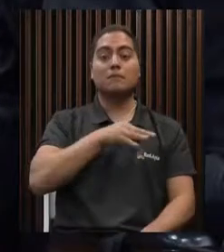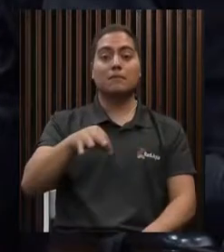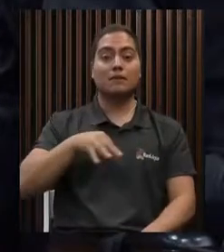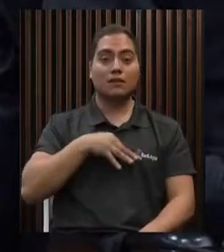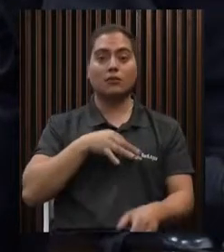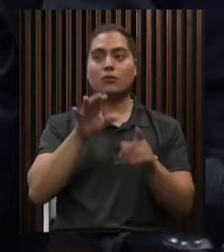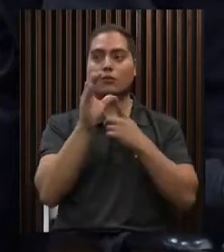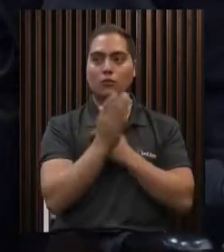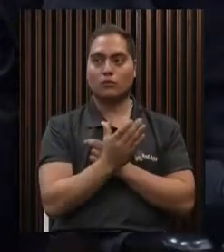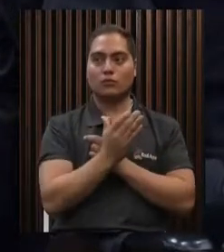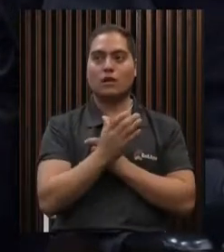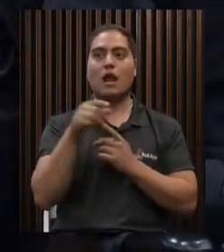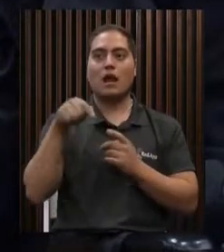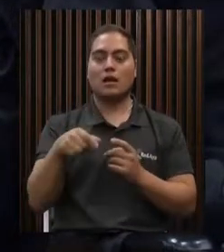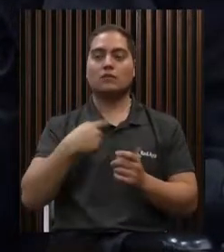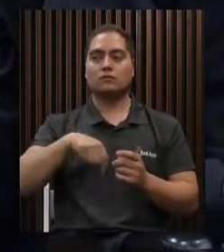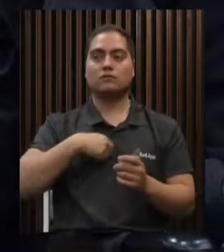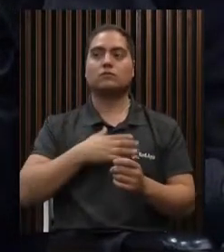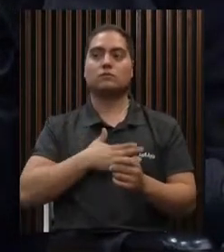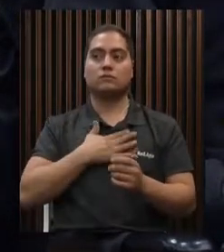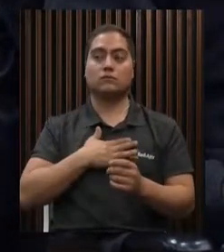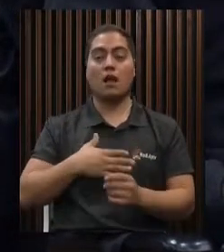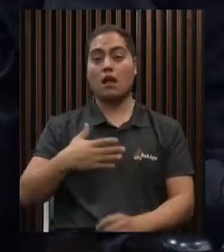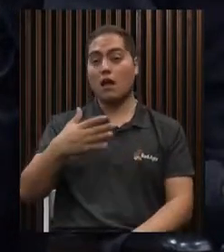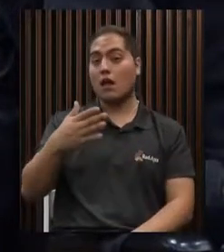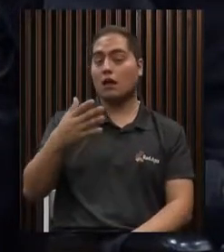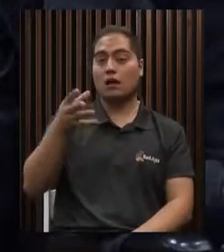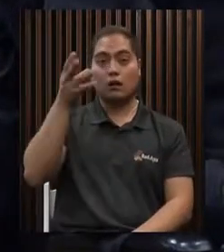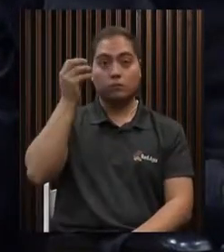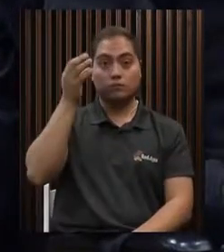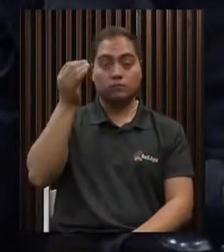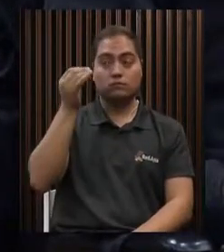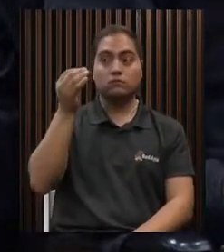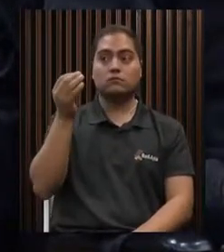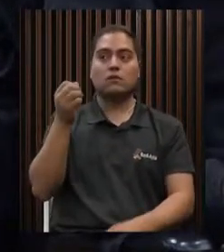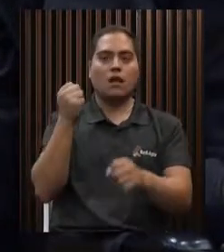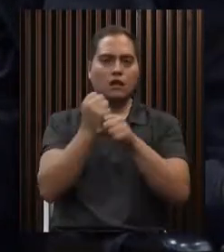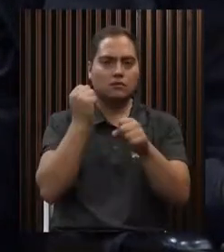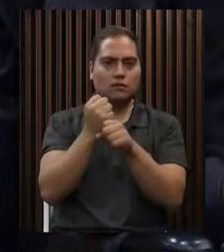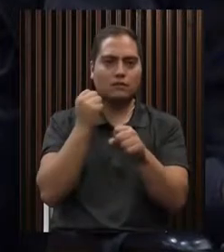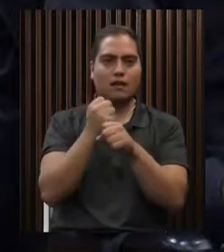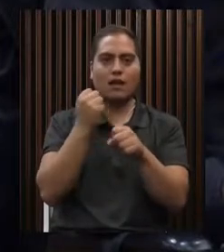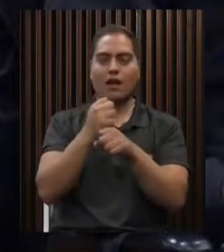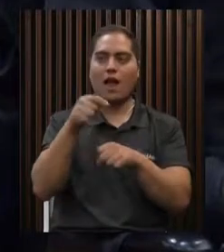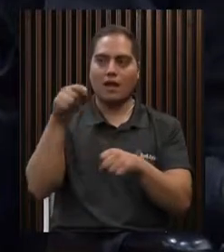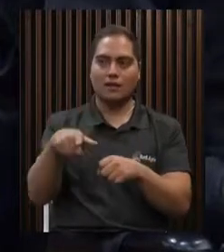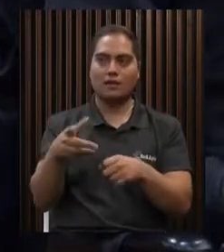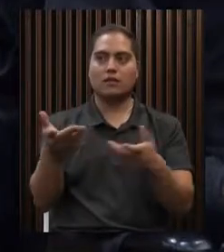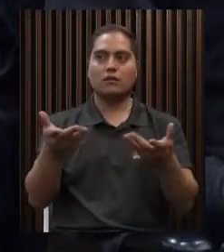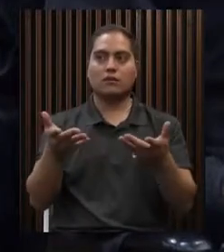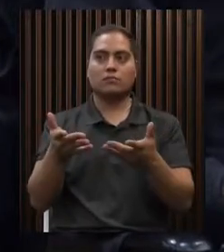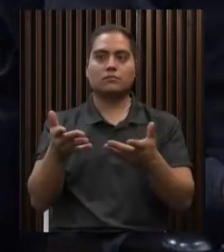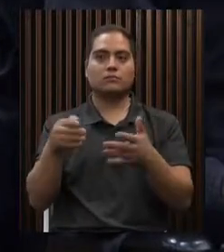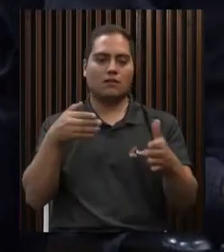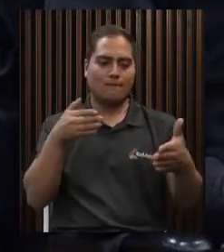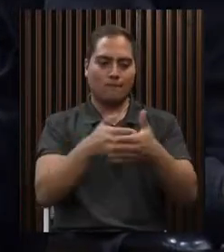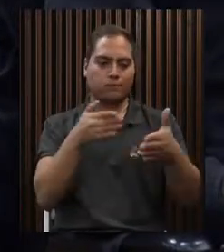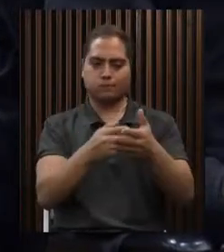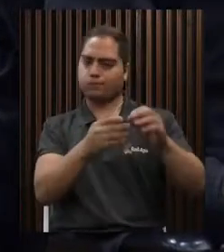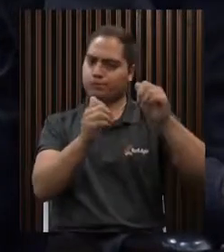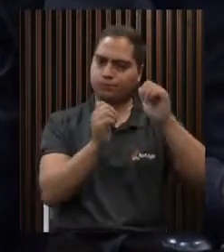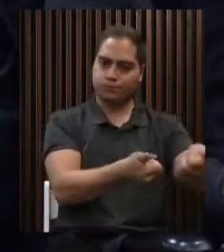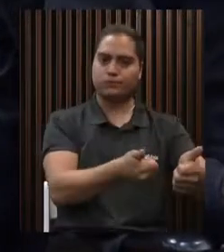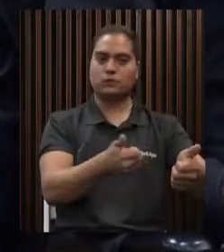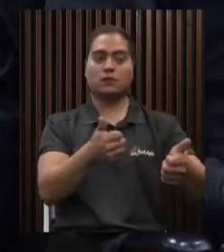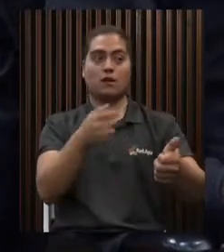programa de accesibilidad cultural, y me gustaría trabajar fuertemente el tema de romper barreras y prejuicios. ¿Cómo hacer